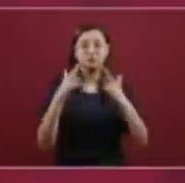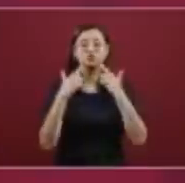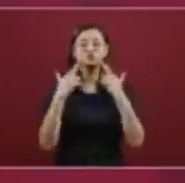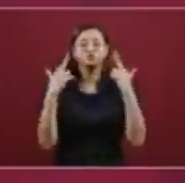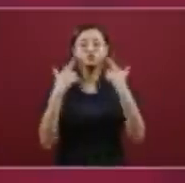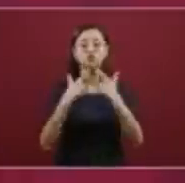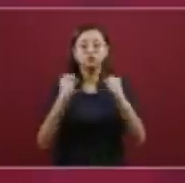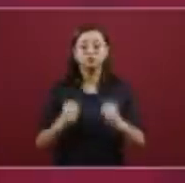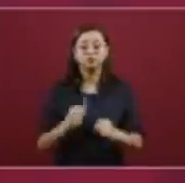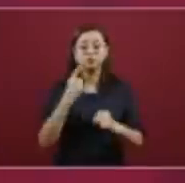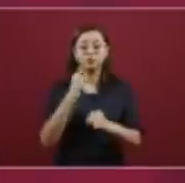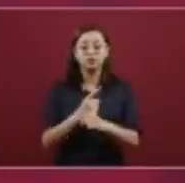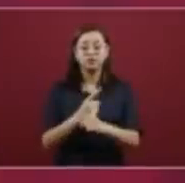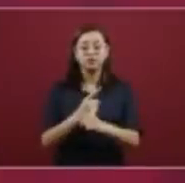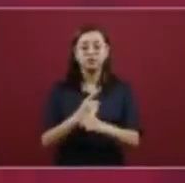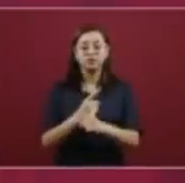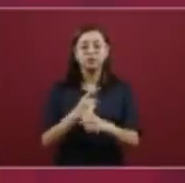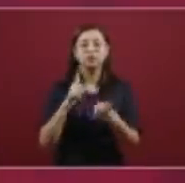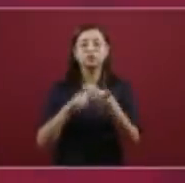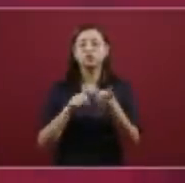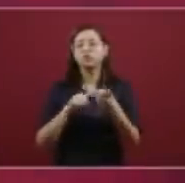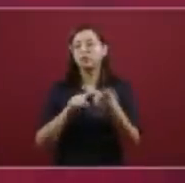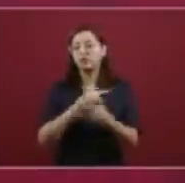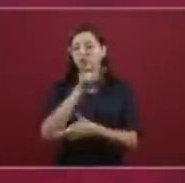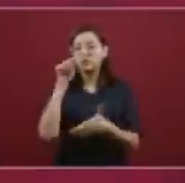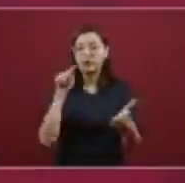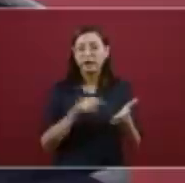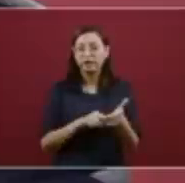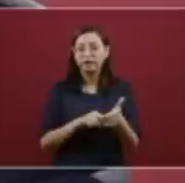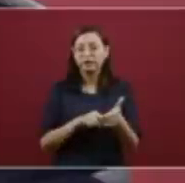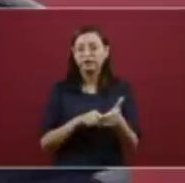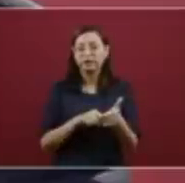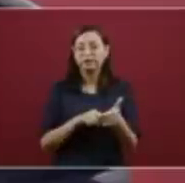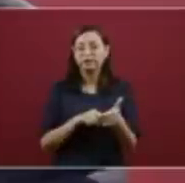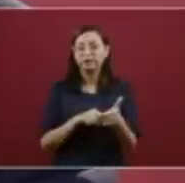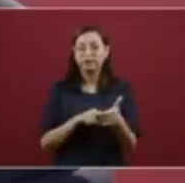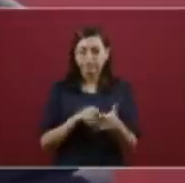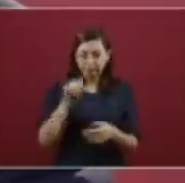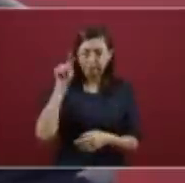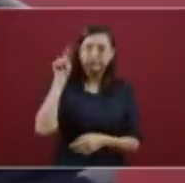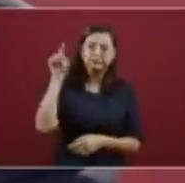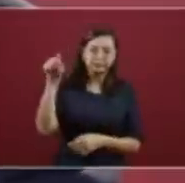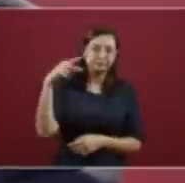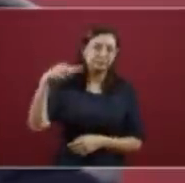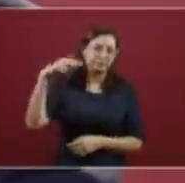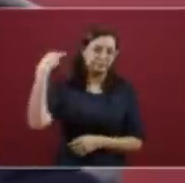seguridad la vamos a llevar a cabo en Veracruz,